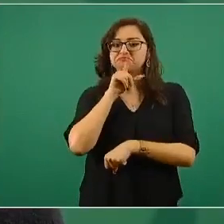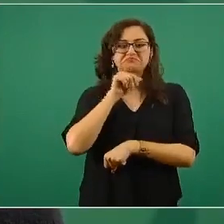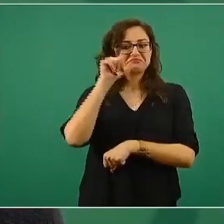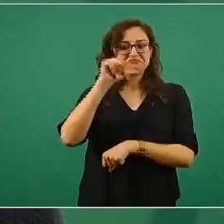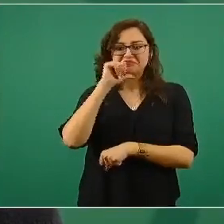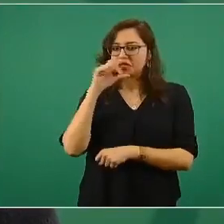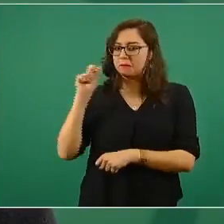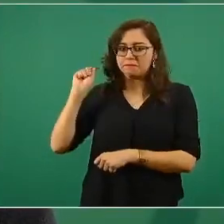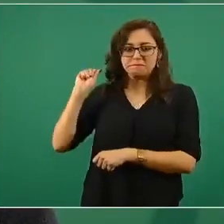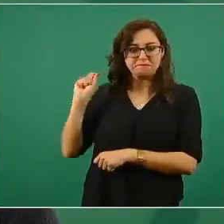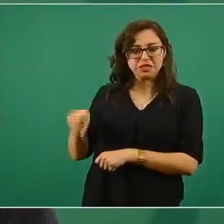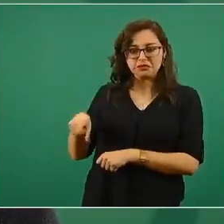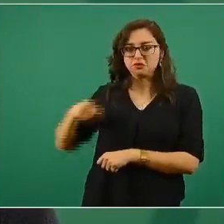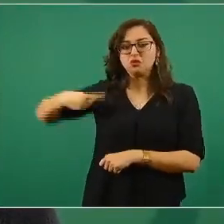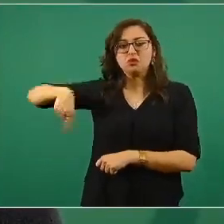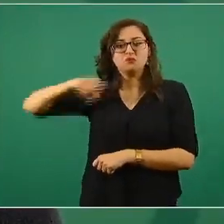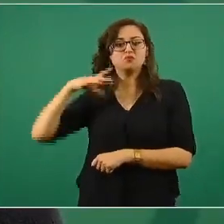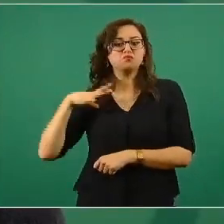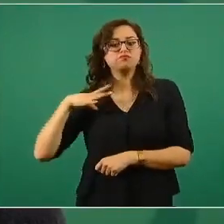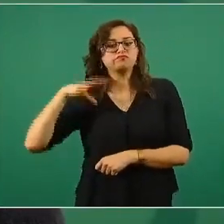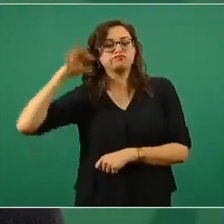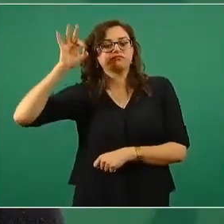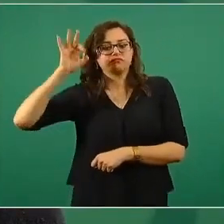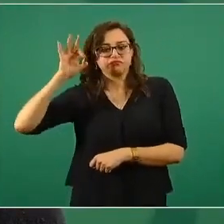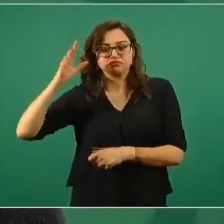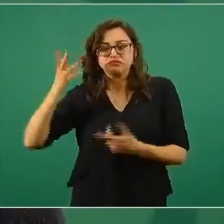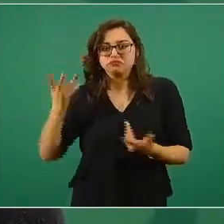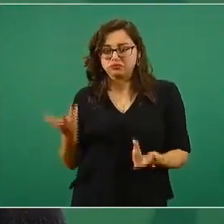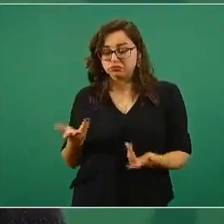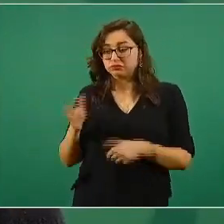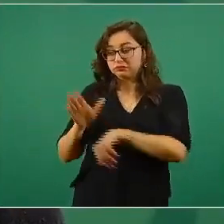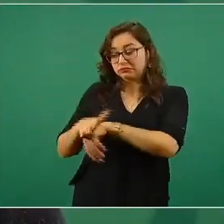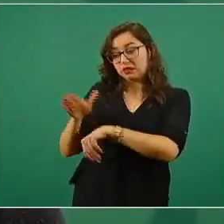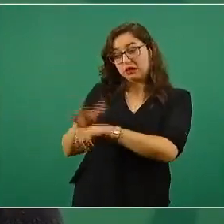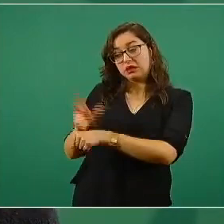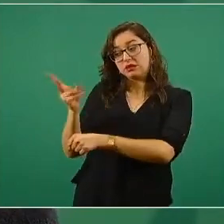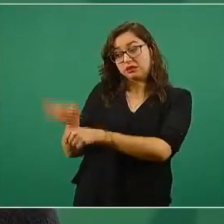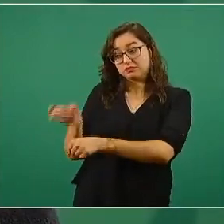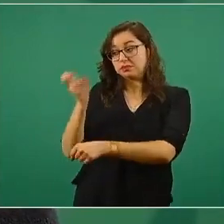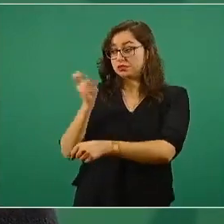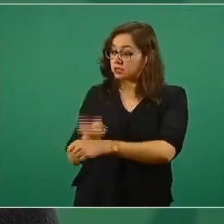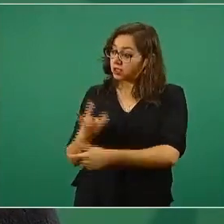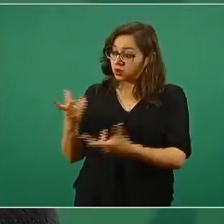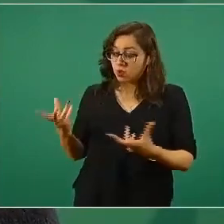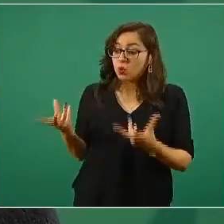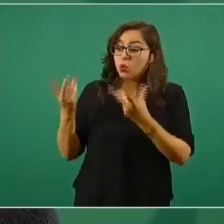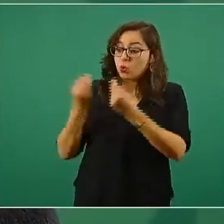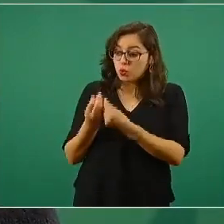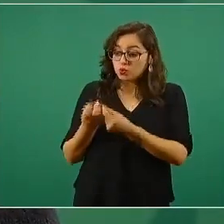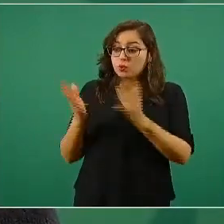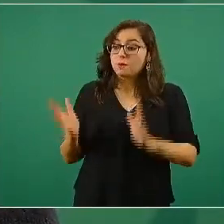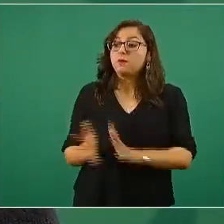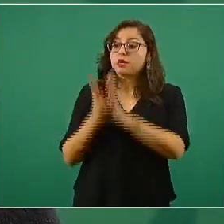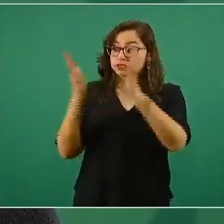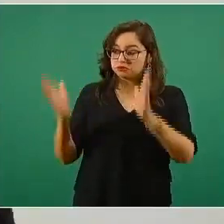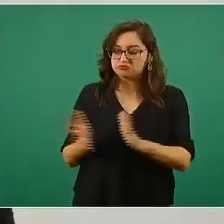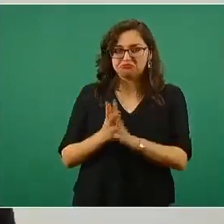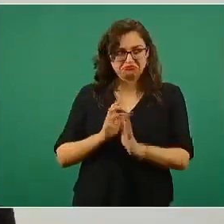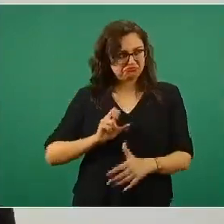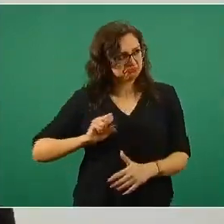lo hacen de manera voluntaria, respondiendo a la convocatoria que el CENSIA precisamente les emite como expertos a